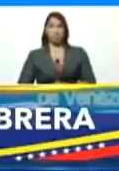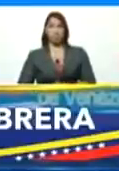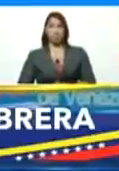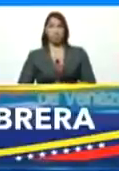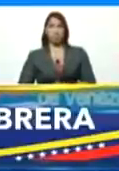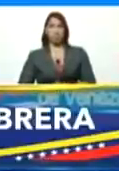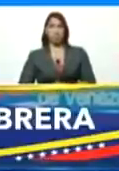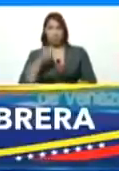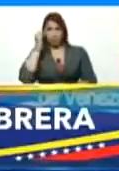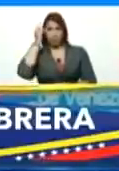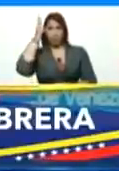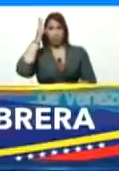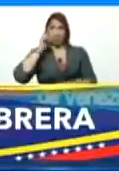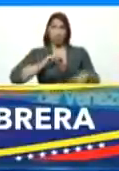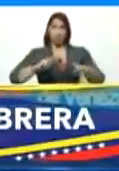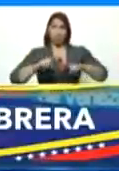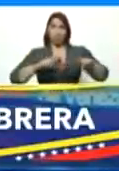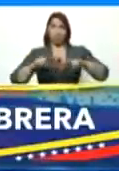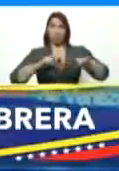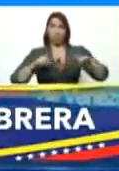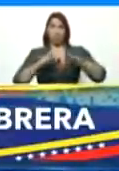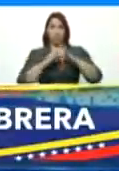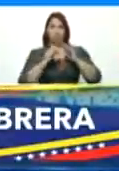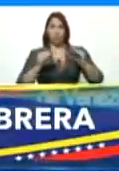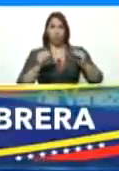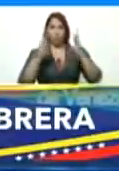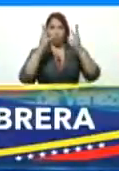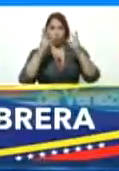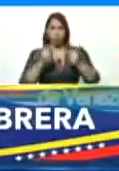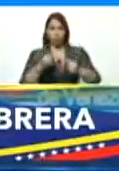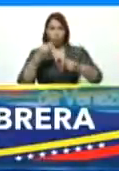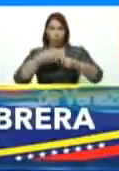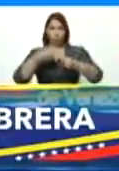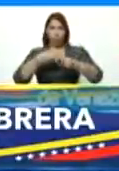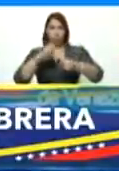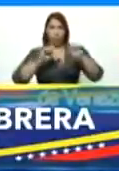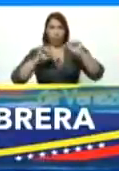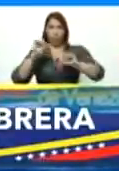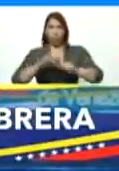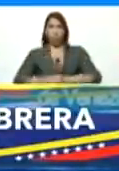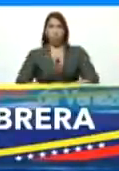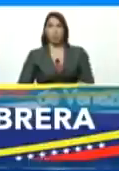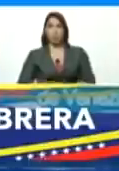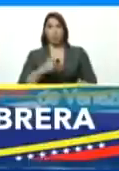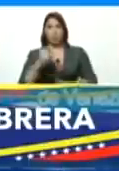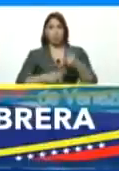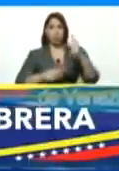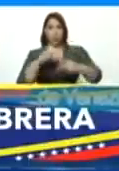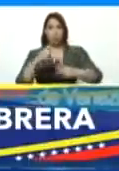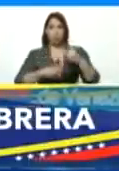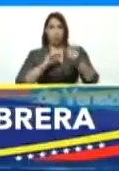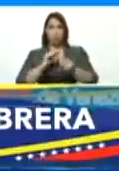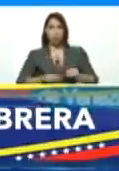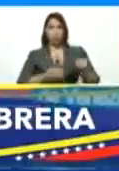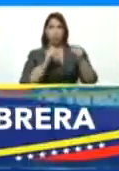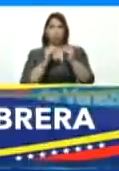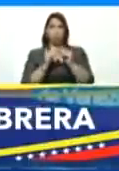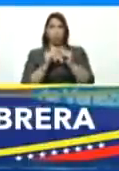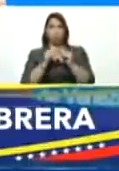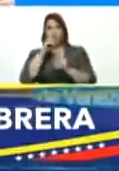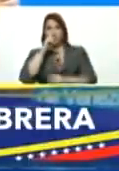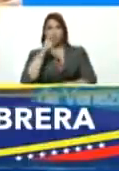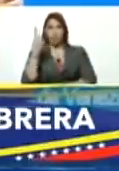es capaz de manejar todas las cifras de la petroquímica los procesos de recuperación el año